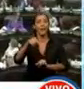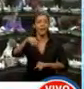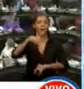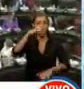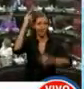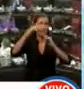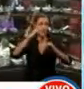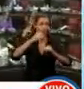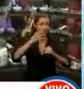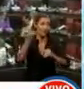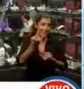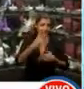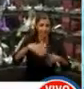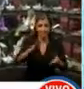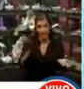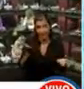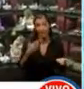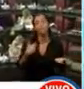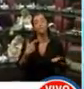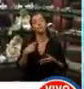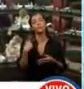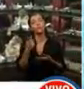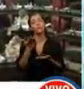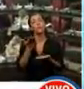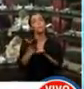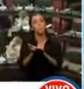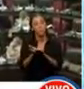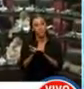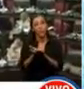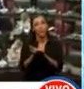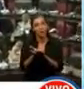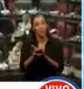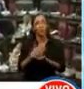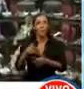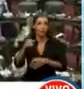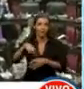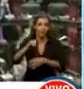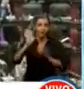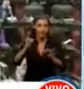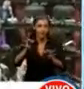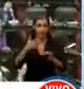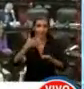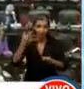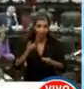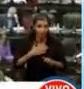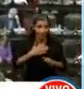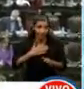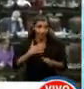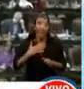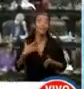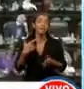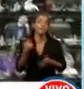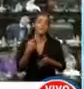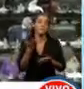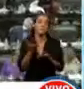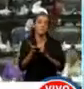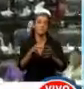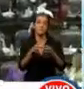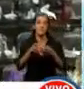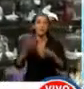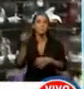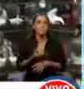lo que hicimos para ratificarlo fue pedir esta sesión especial a los efectos de que